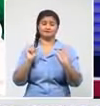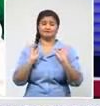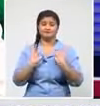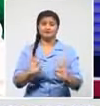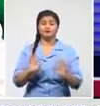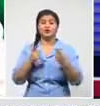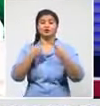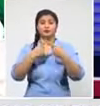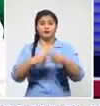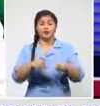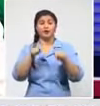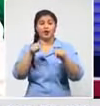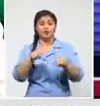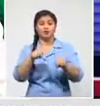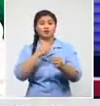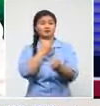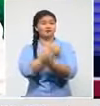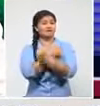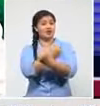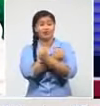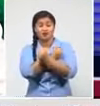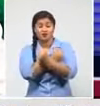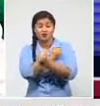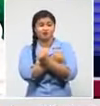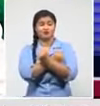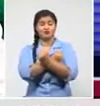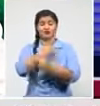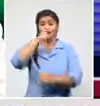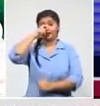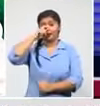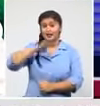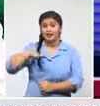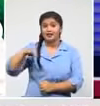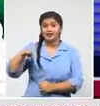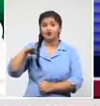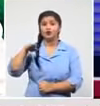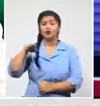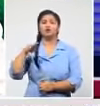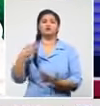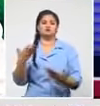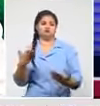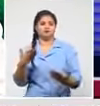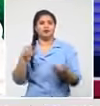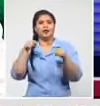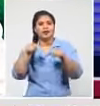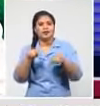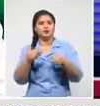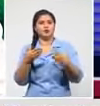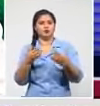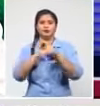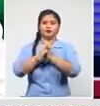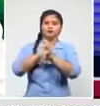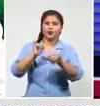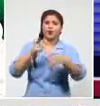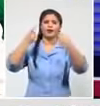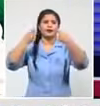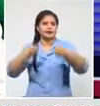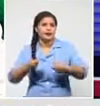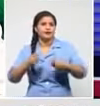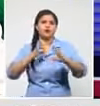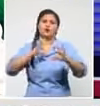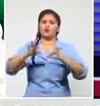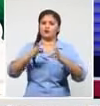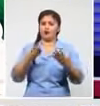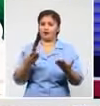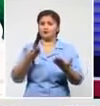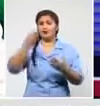un riesgo, fíjense, no minimicen el riesgo de esta enfermedad, a pesar de los datos que